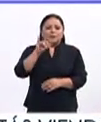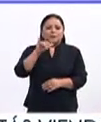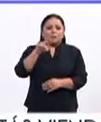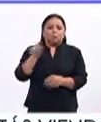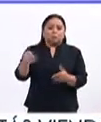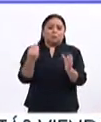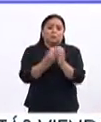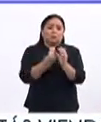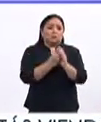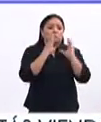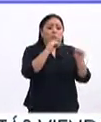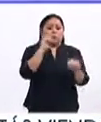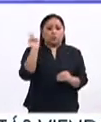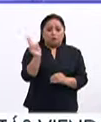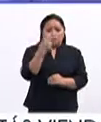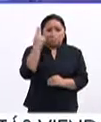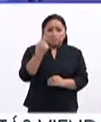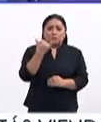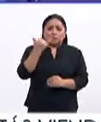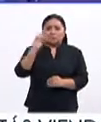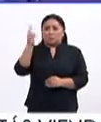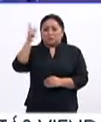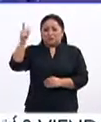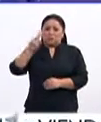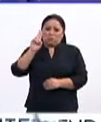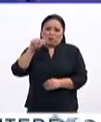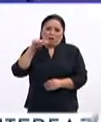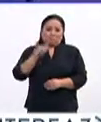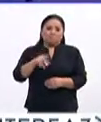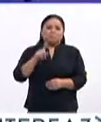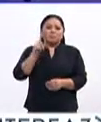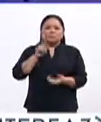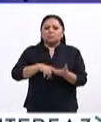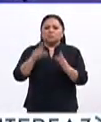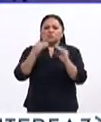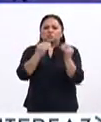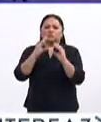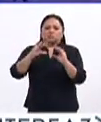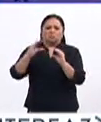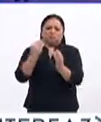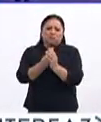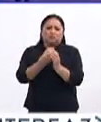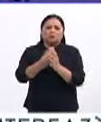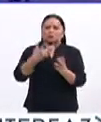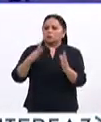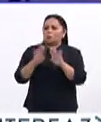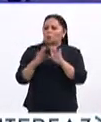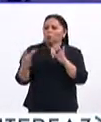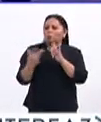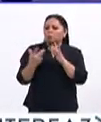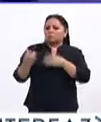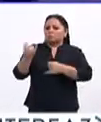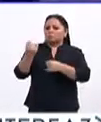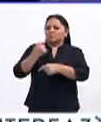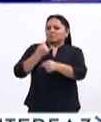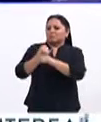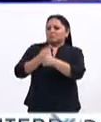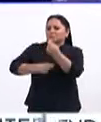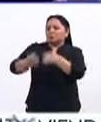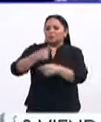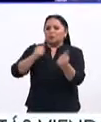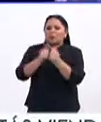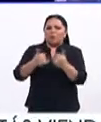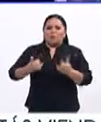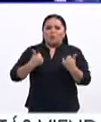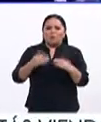da clases en la UNAM y da clases en la Universidad de la Ciudad de México, entonces siempre tiene interacción con los chavos. Claro. Entonces se alimenta,